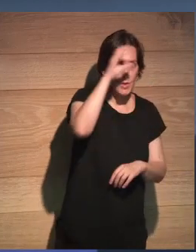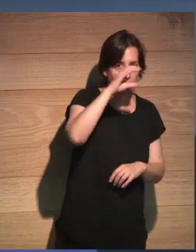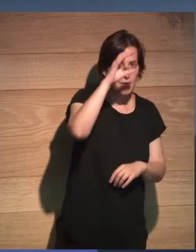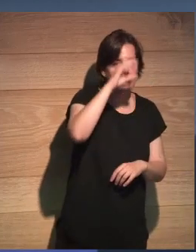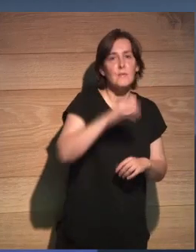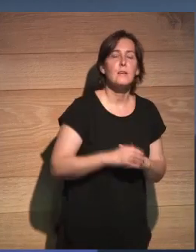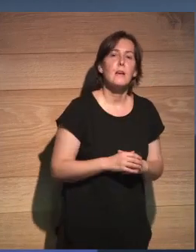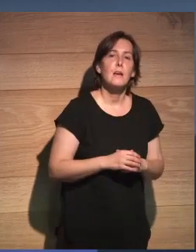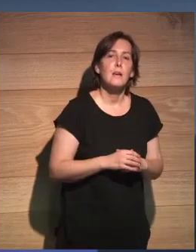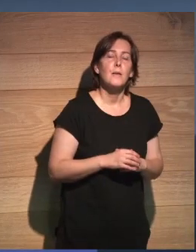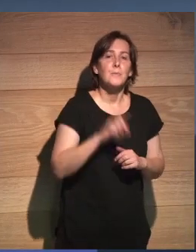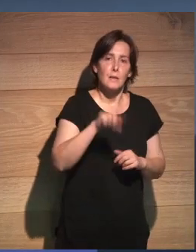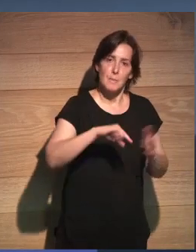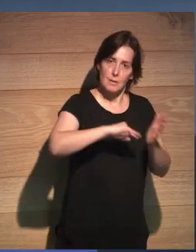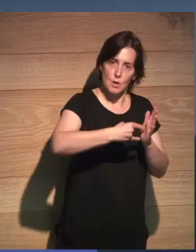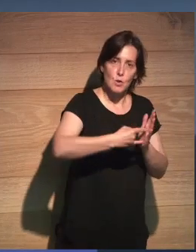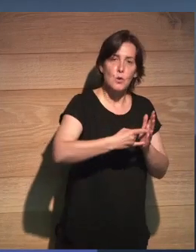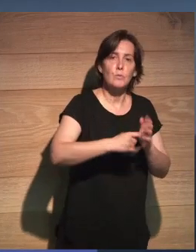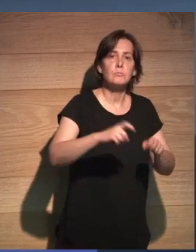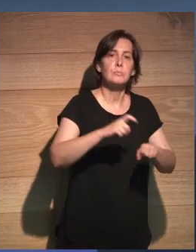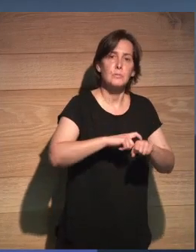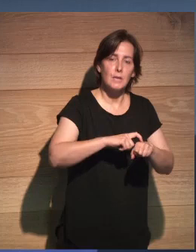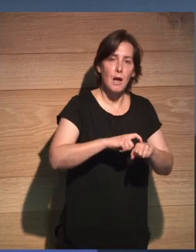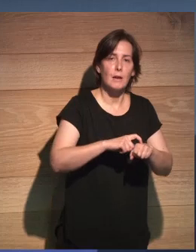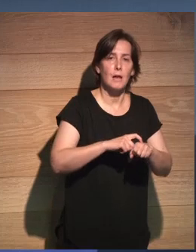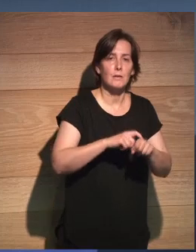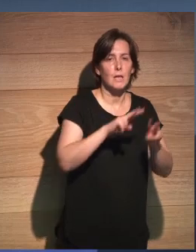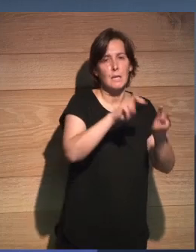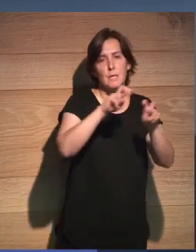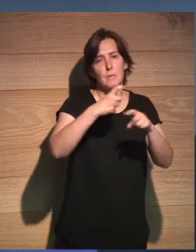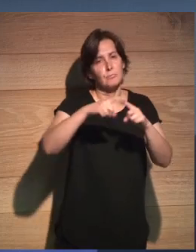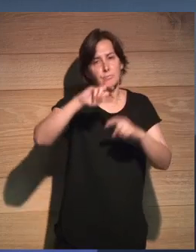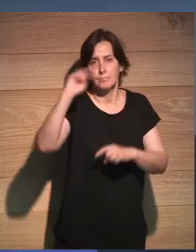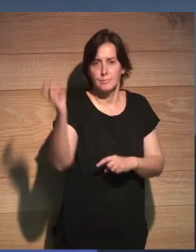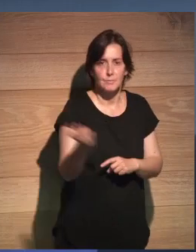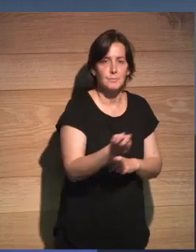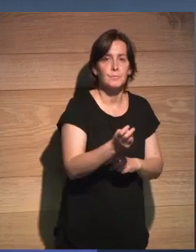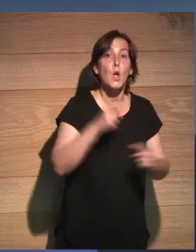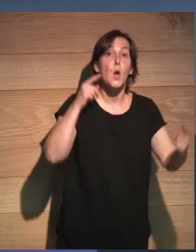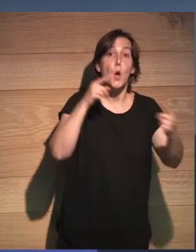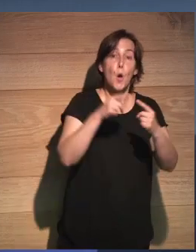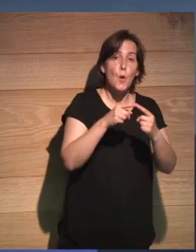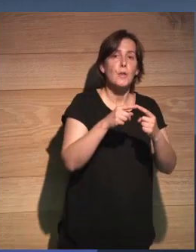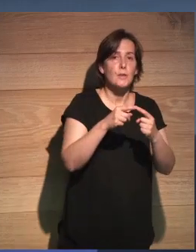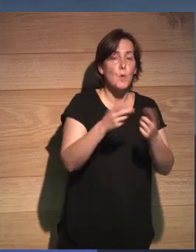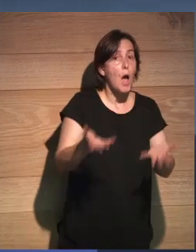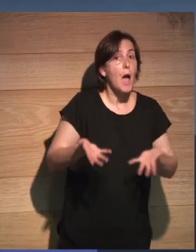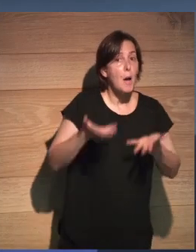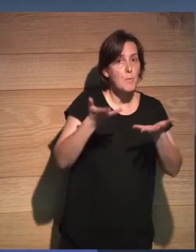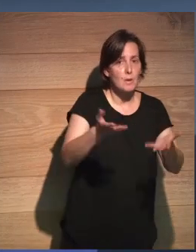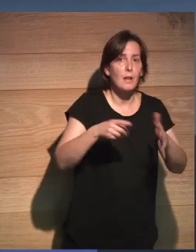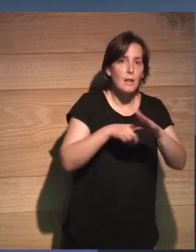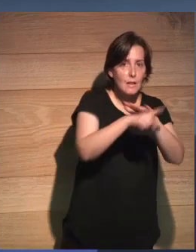científica y tecnológica de carácter pluridisciplinar, con el fin de contribuir al avance